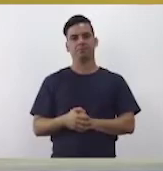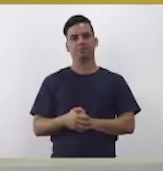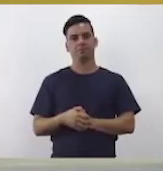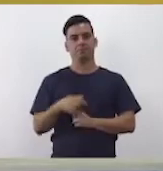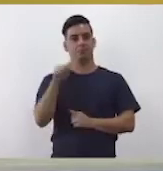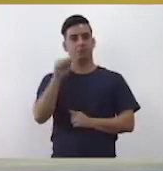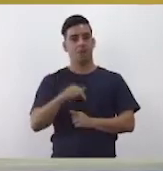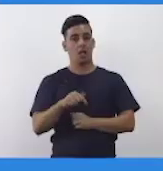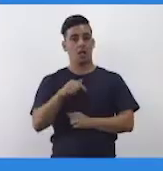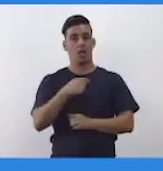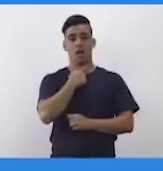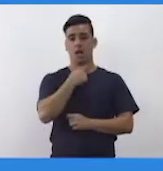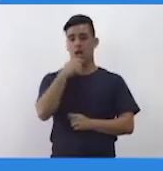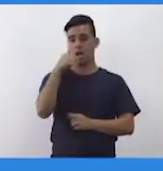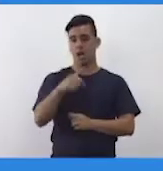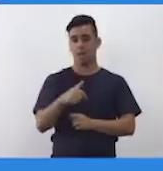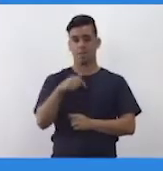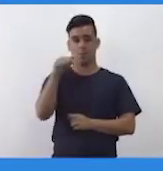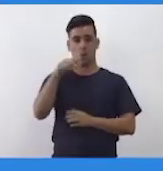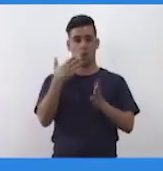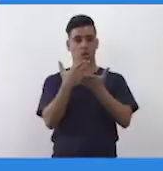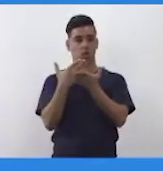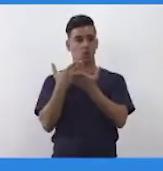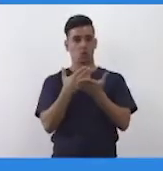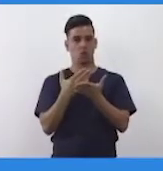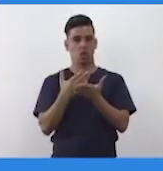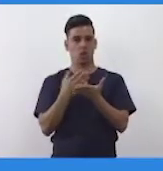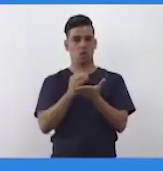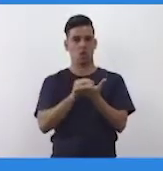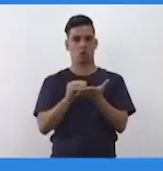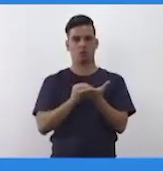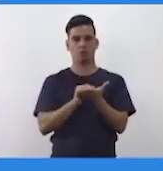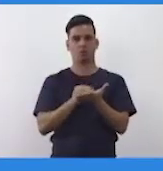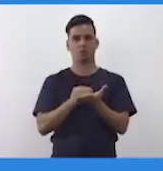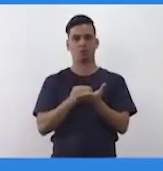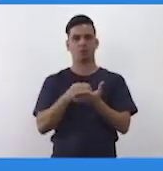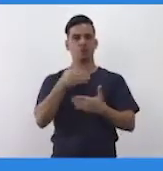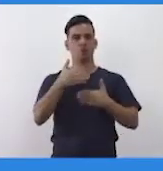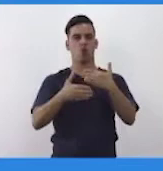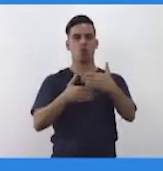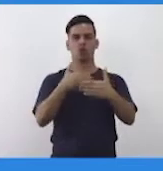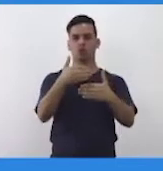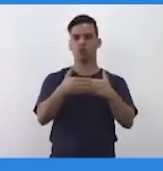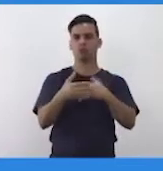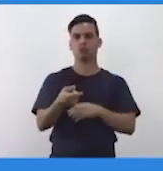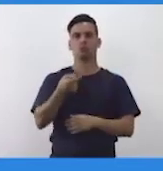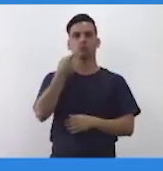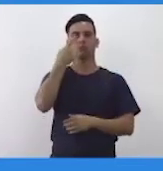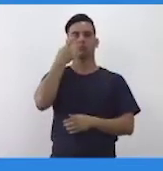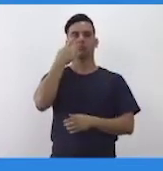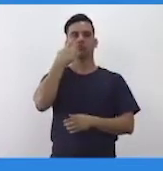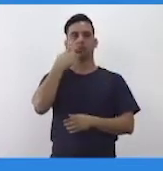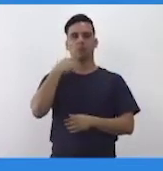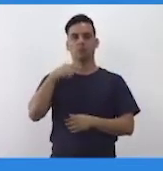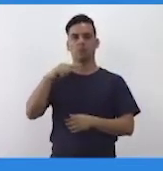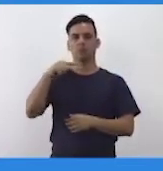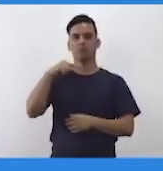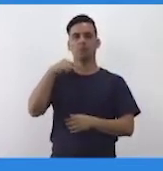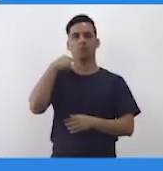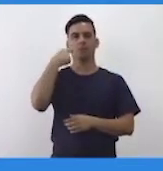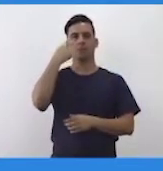respiración aerobia. Es un proceso que ocurre en la célula,